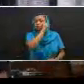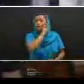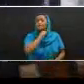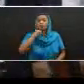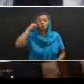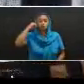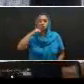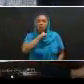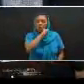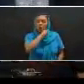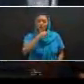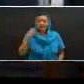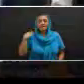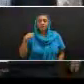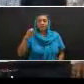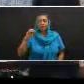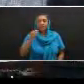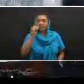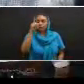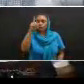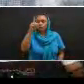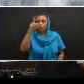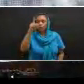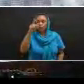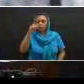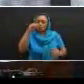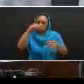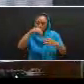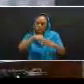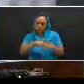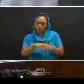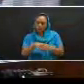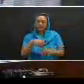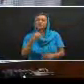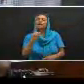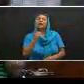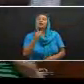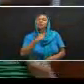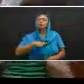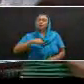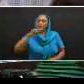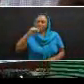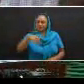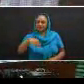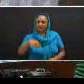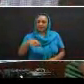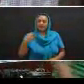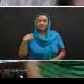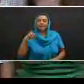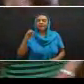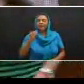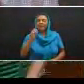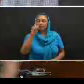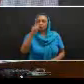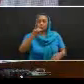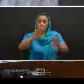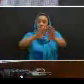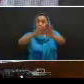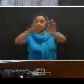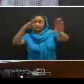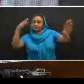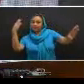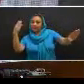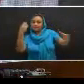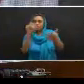Sergio, para que tú, Señor, lo guardes en donde él se encuentre, Señor, para que tú destapes los